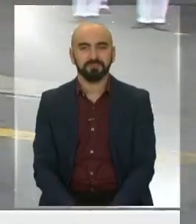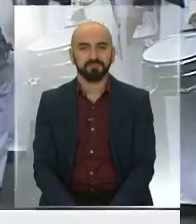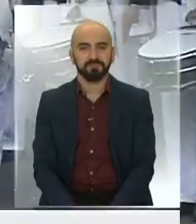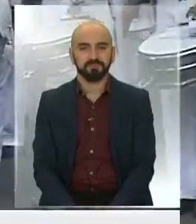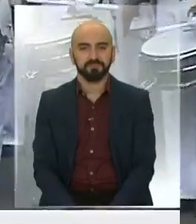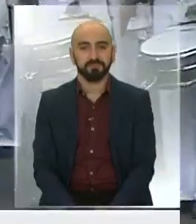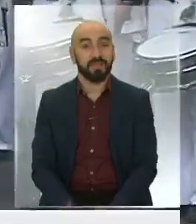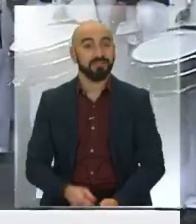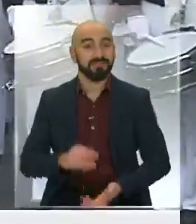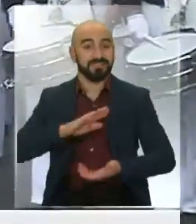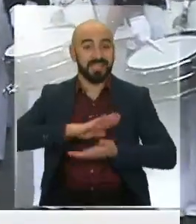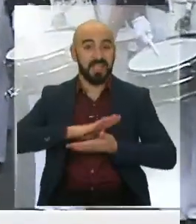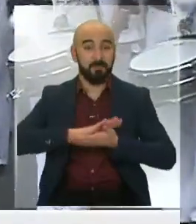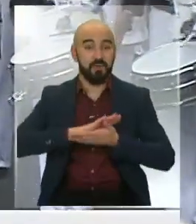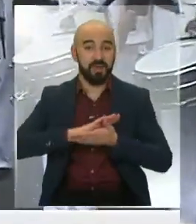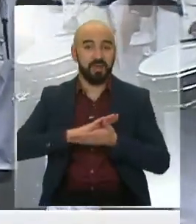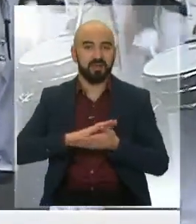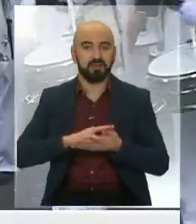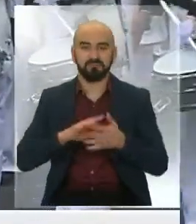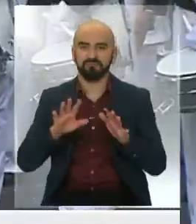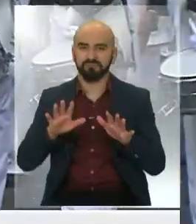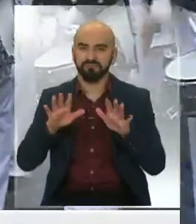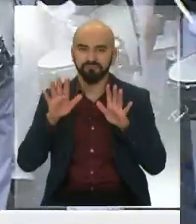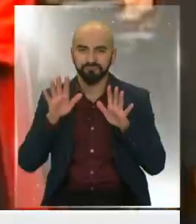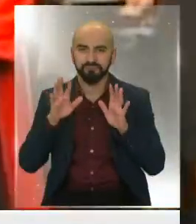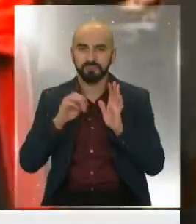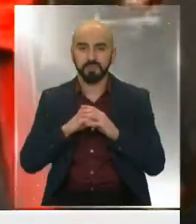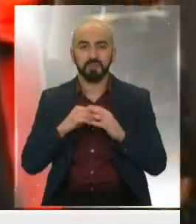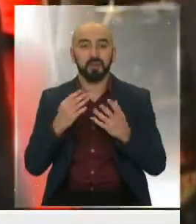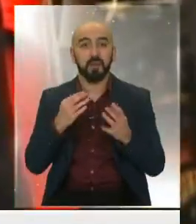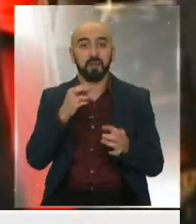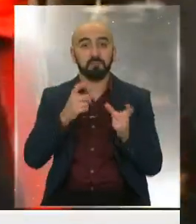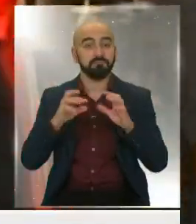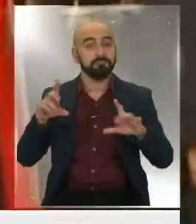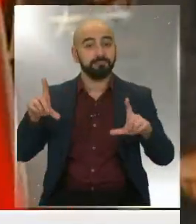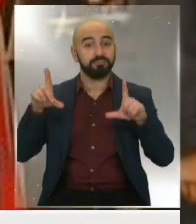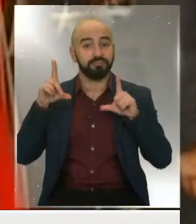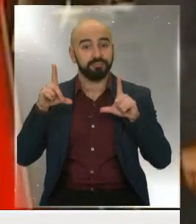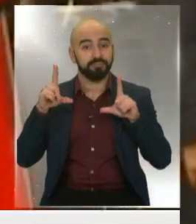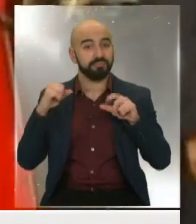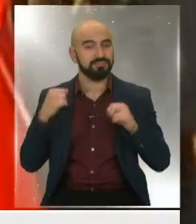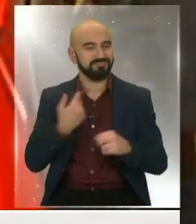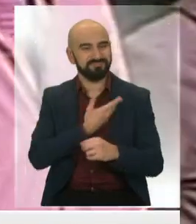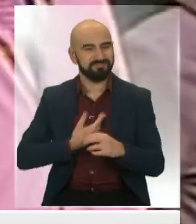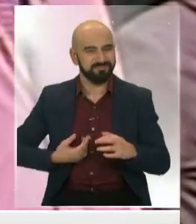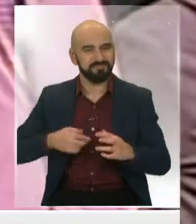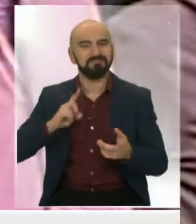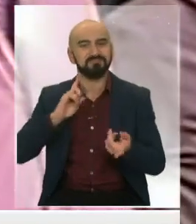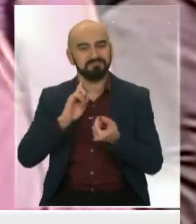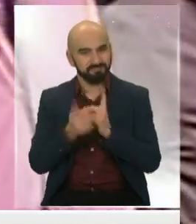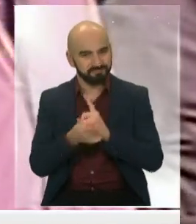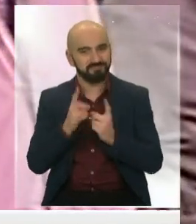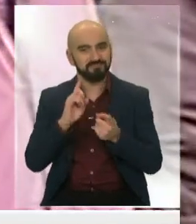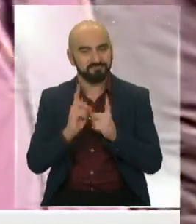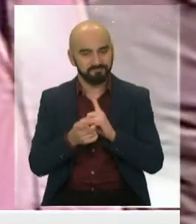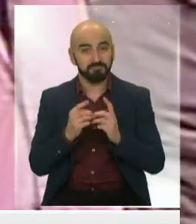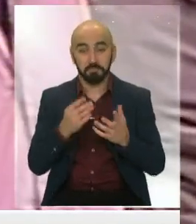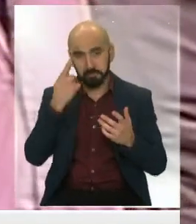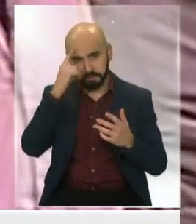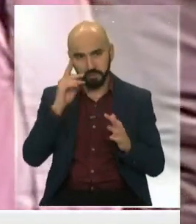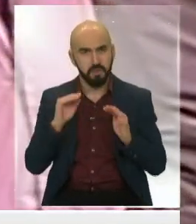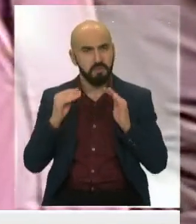La ceremonia está llena de protocolos y pese a que las caras de las autoridades varían con los años, el paso a paso es el